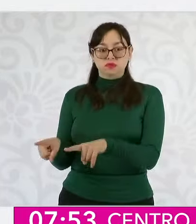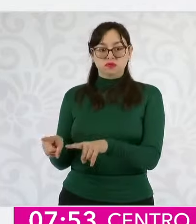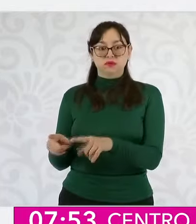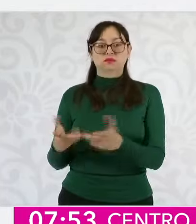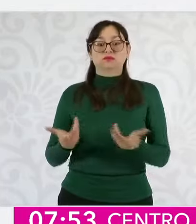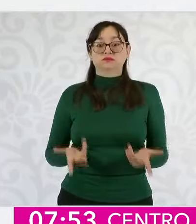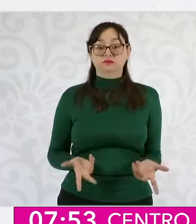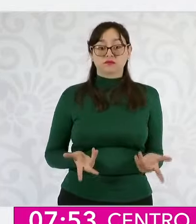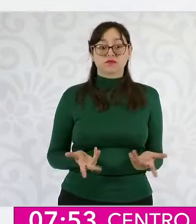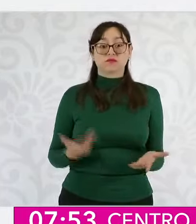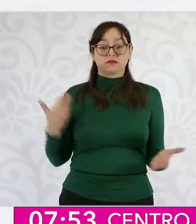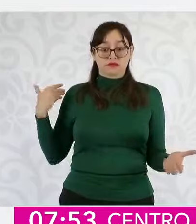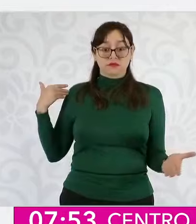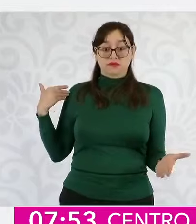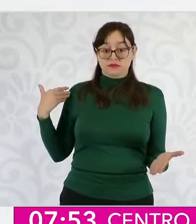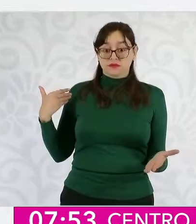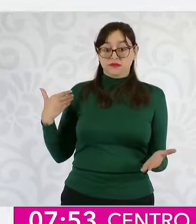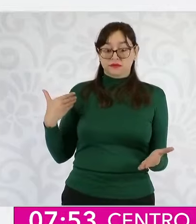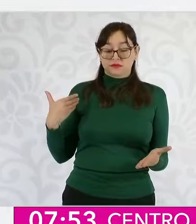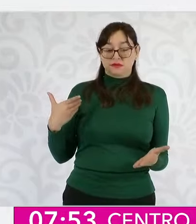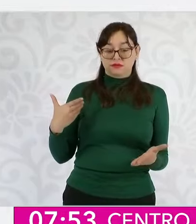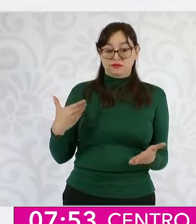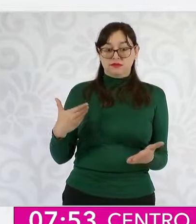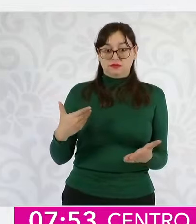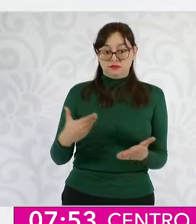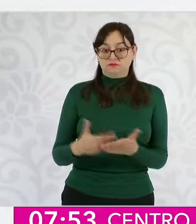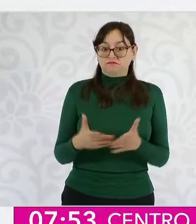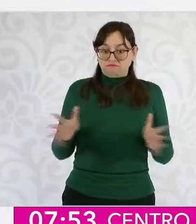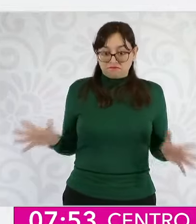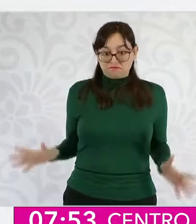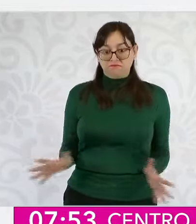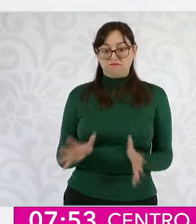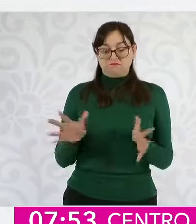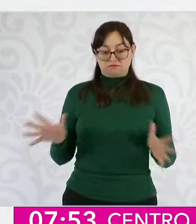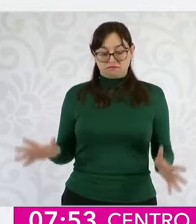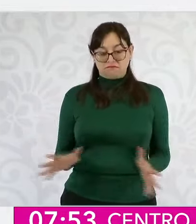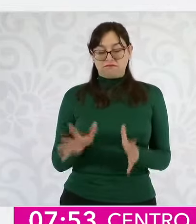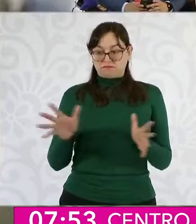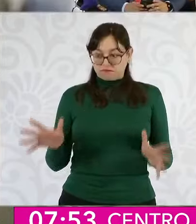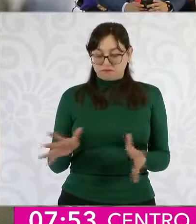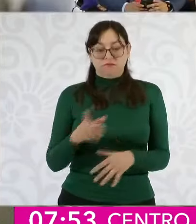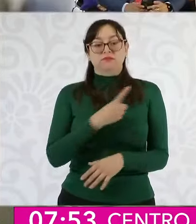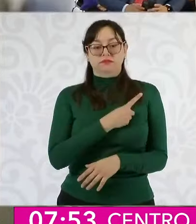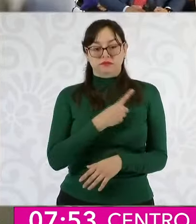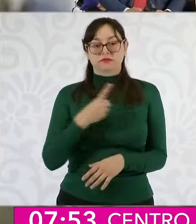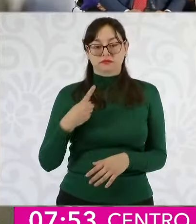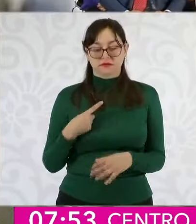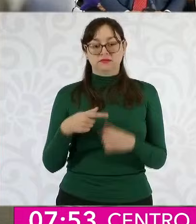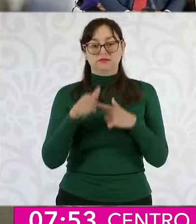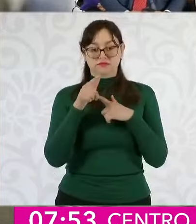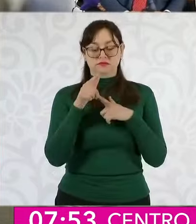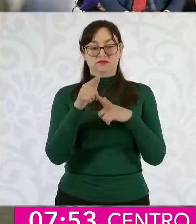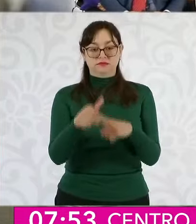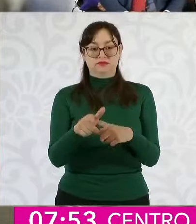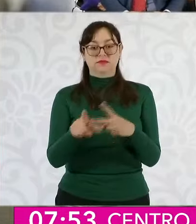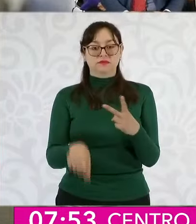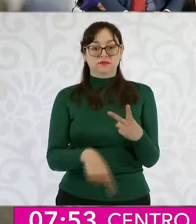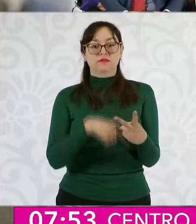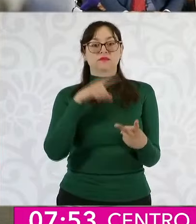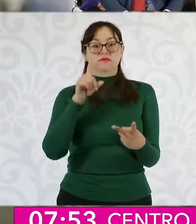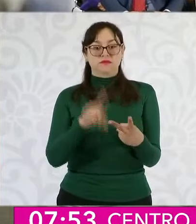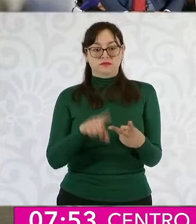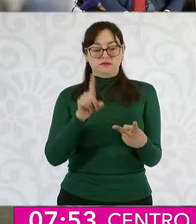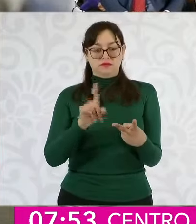política industrial definida y programas de apoyos que incentiven la inversión con dirección. Lo segundo era la importancia